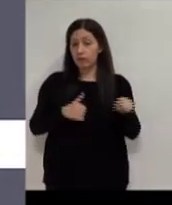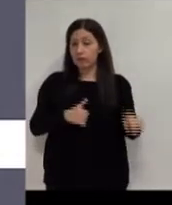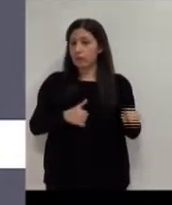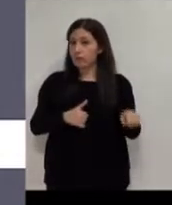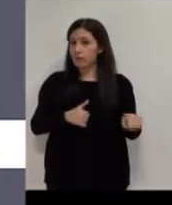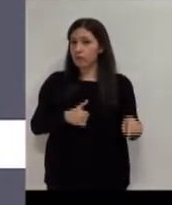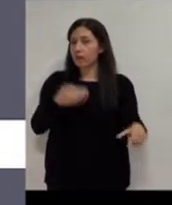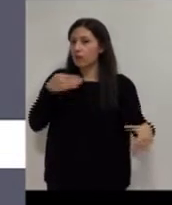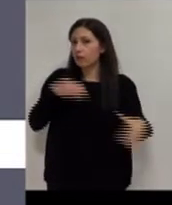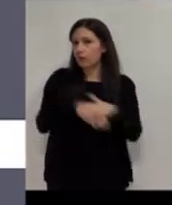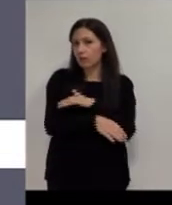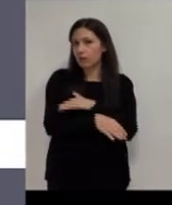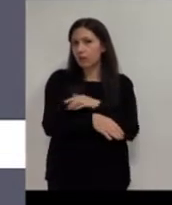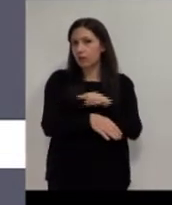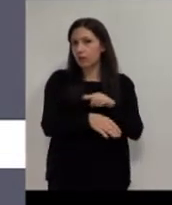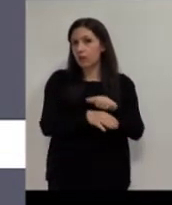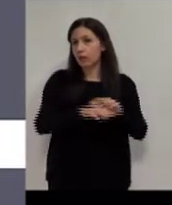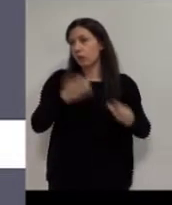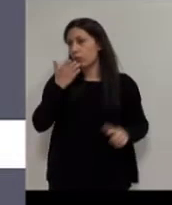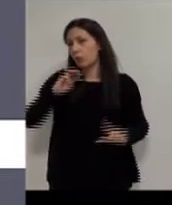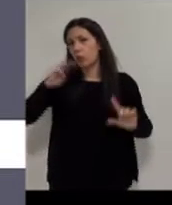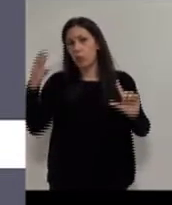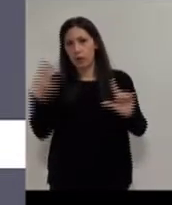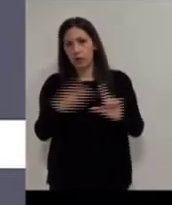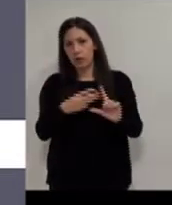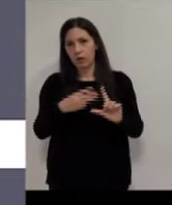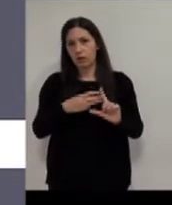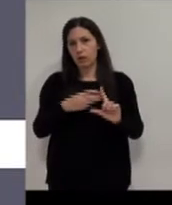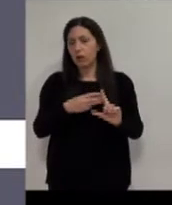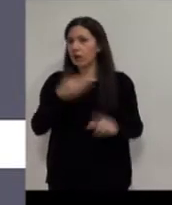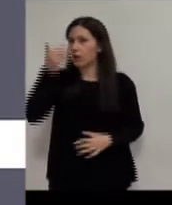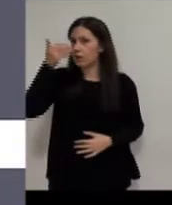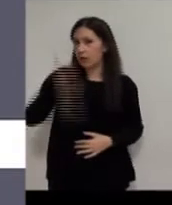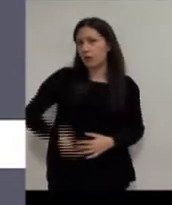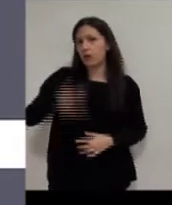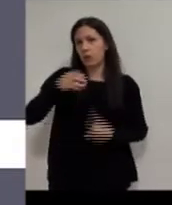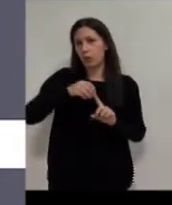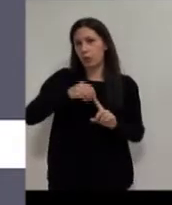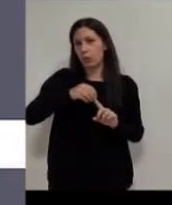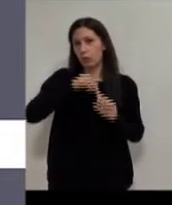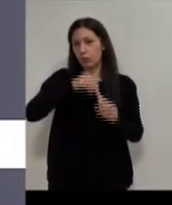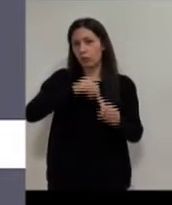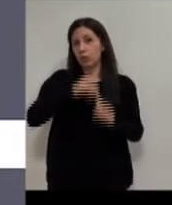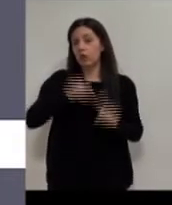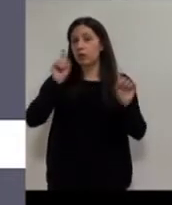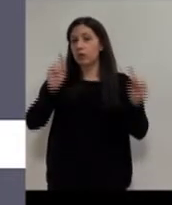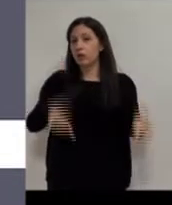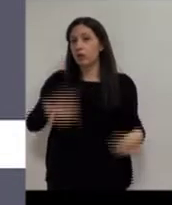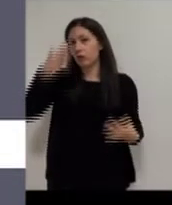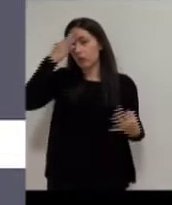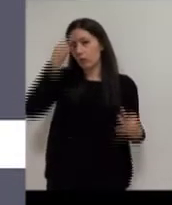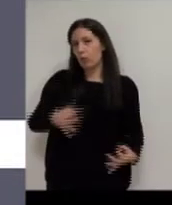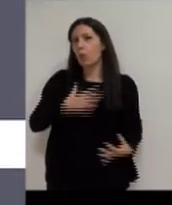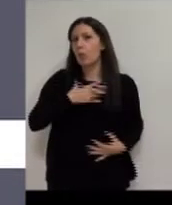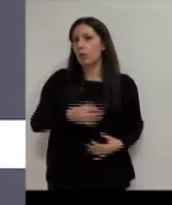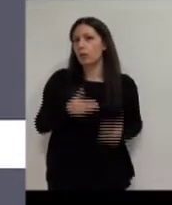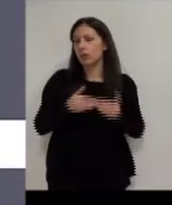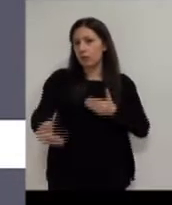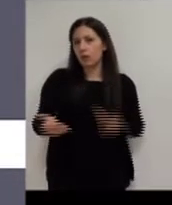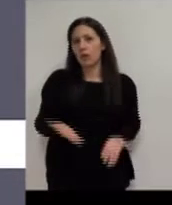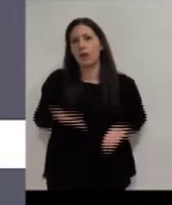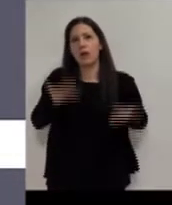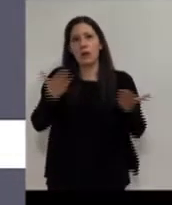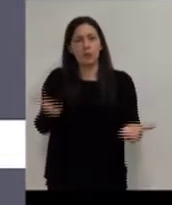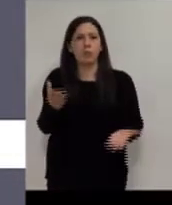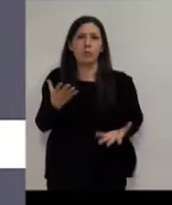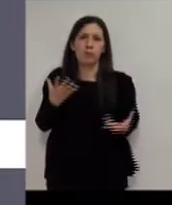formatos electrónicos. Es aquí donde la accesibilidad de las páginas web juega un papel fundamental. Y además yo